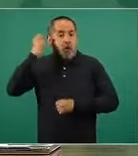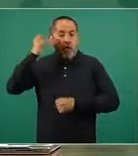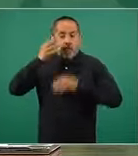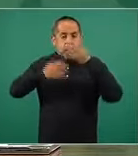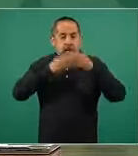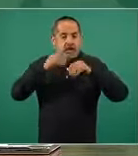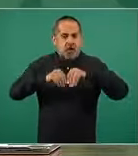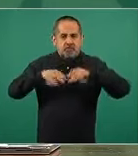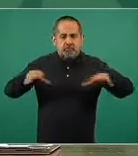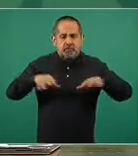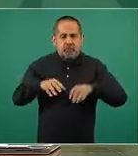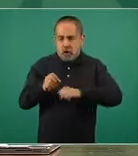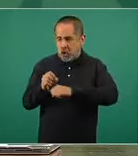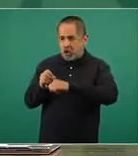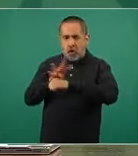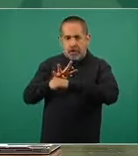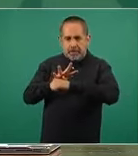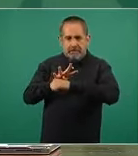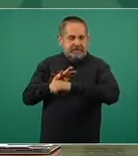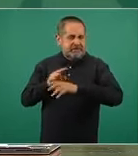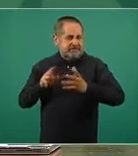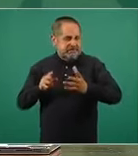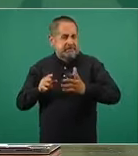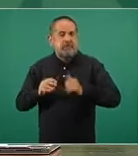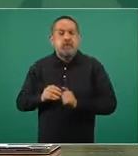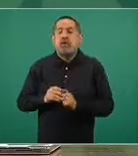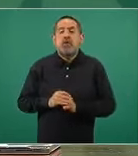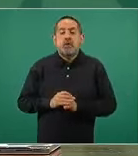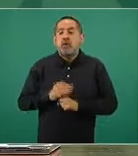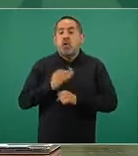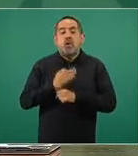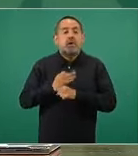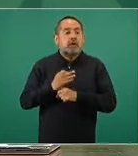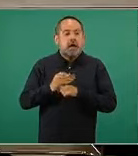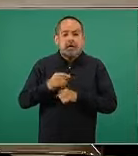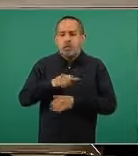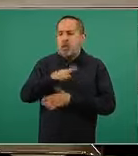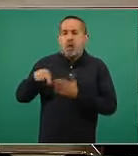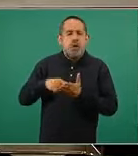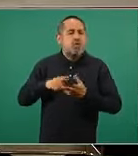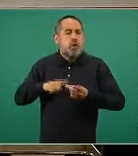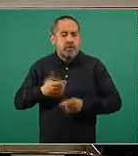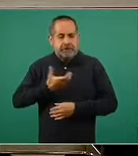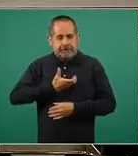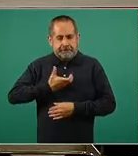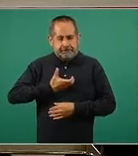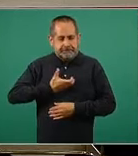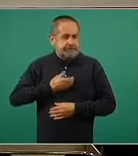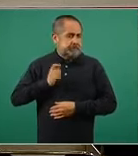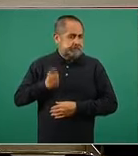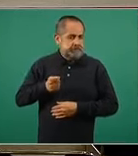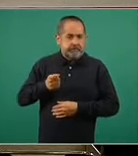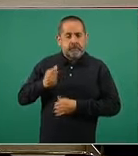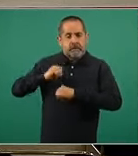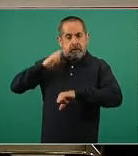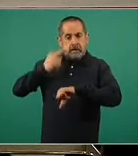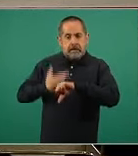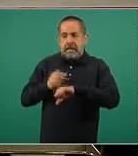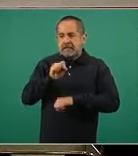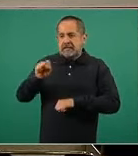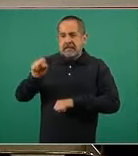de prensa por COVID-19 que se emite a través del Palacio Nacional por parte de la Secretaría de Salud.